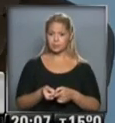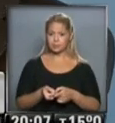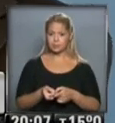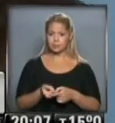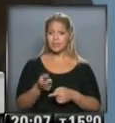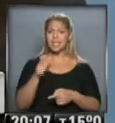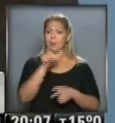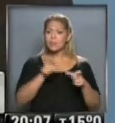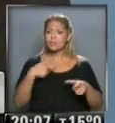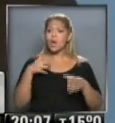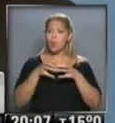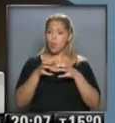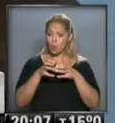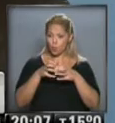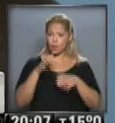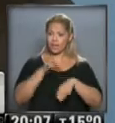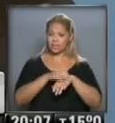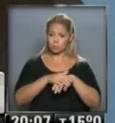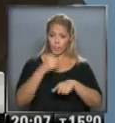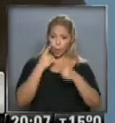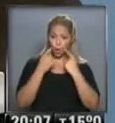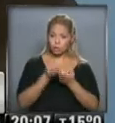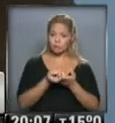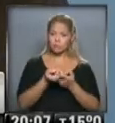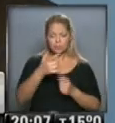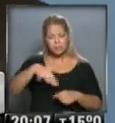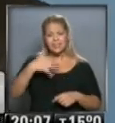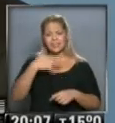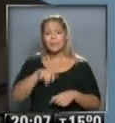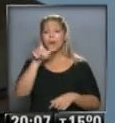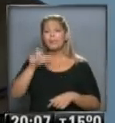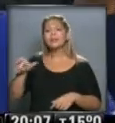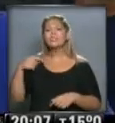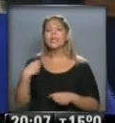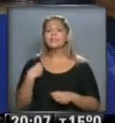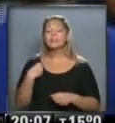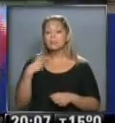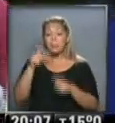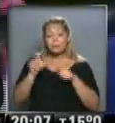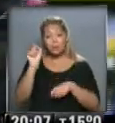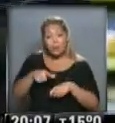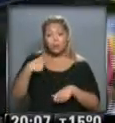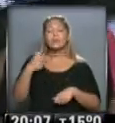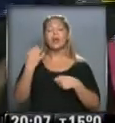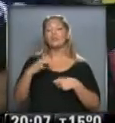de las organizaciones militantes. Entendemos que en definitiva son ciudadanos organizados, nada más.